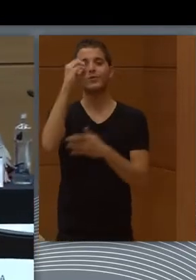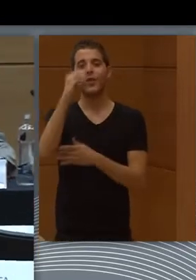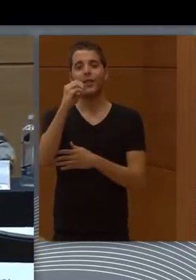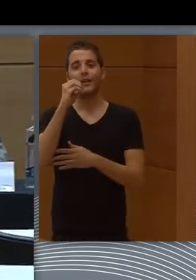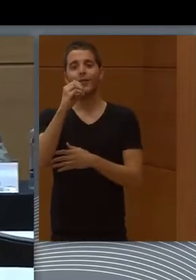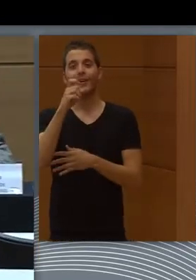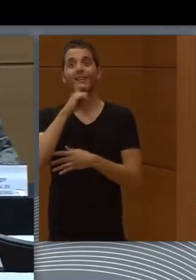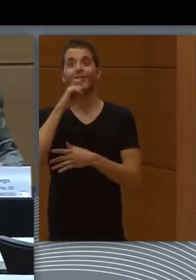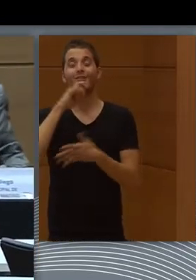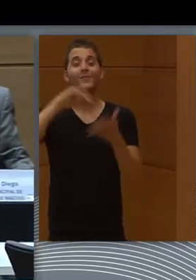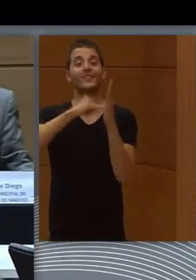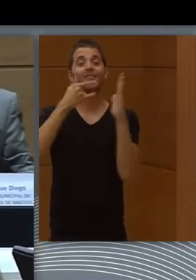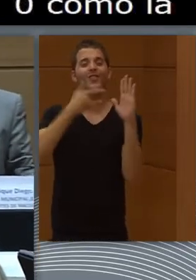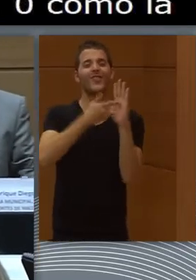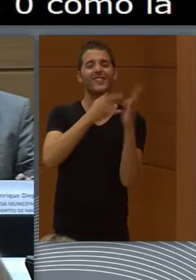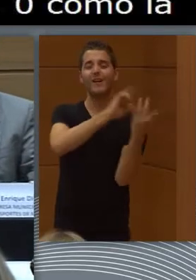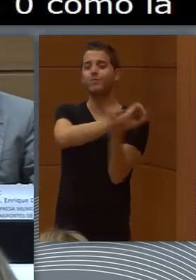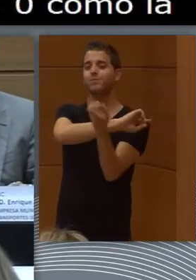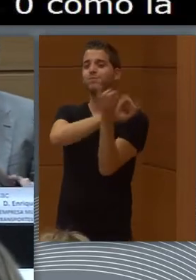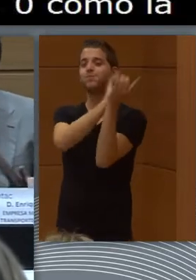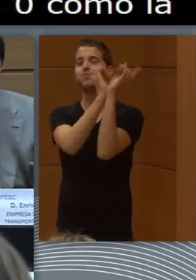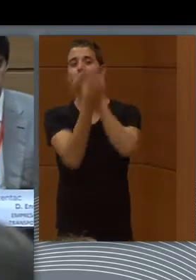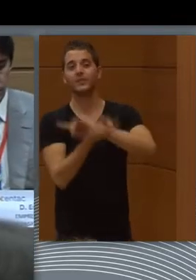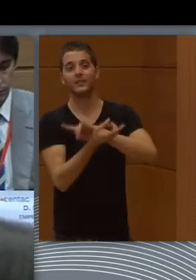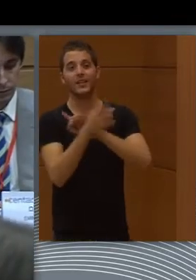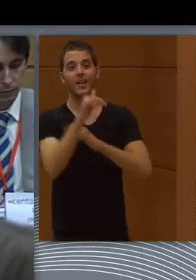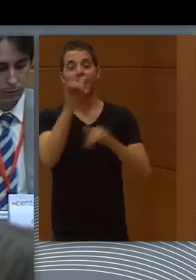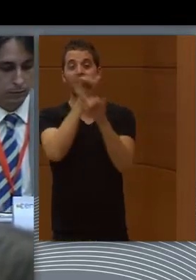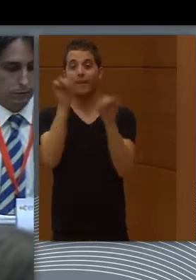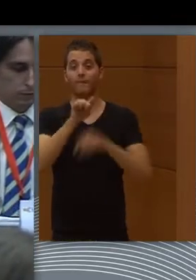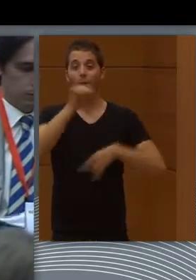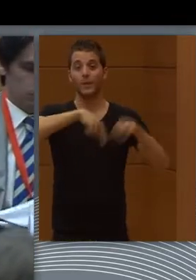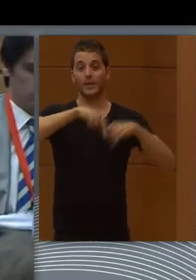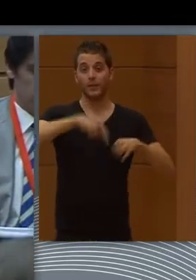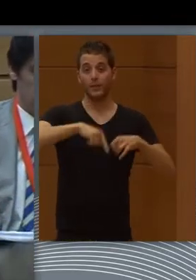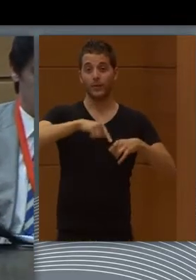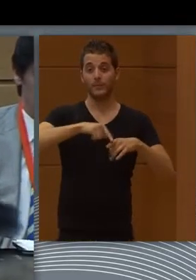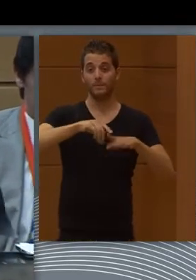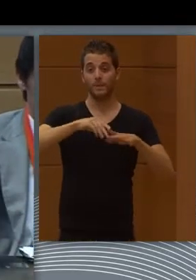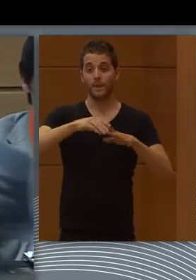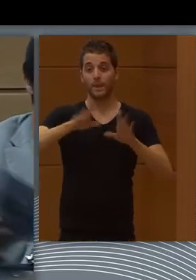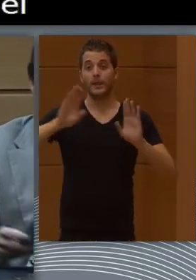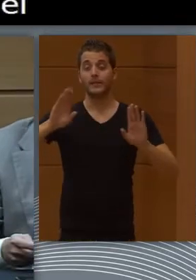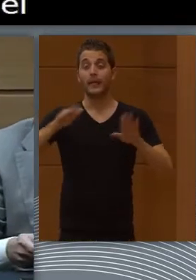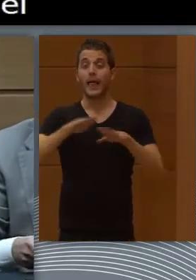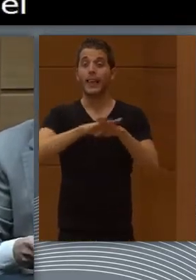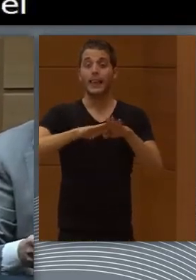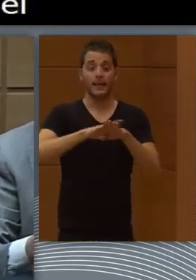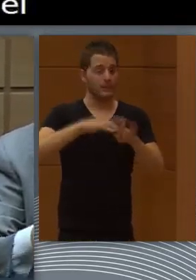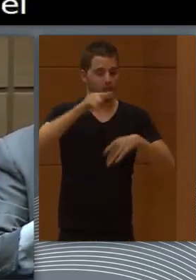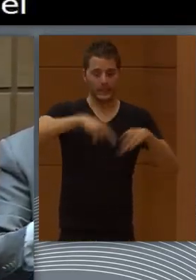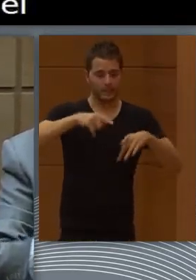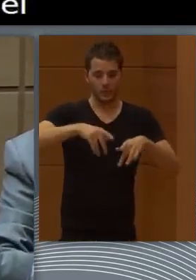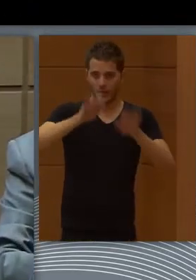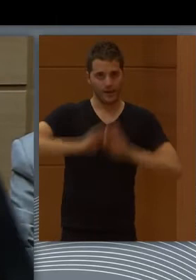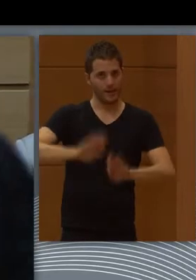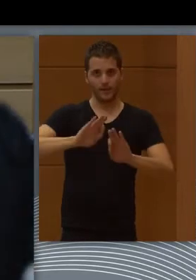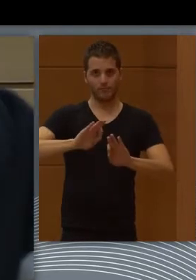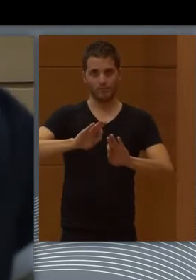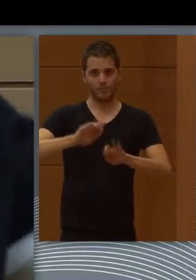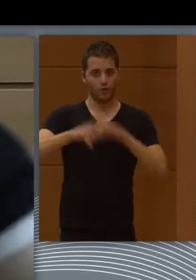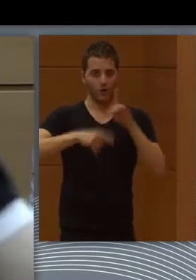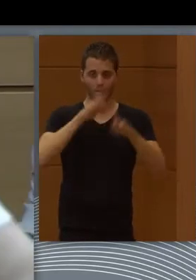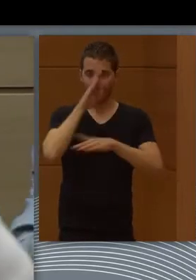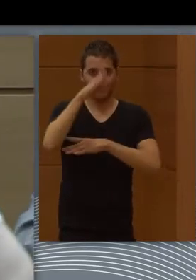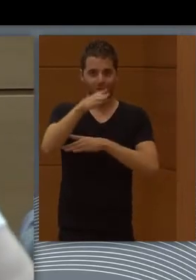puede revolucionar, puede cambiar el modo del transporte. Dentro de que la base del transporte es la que es la de